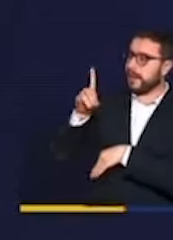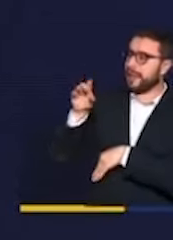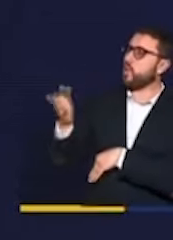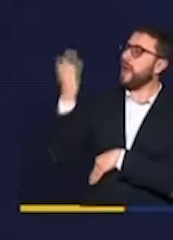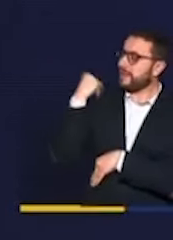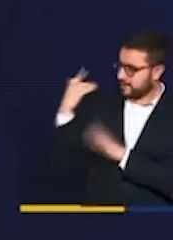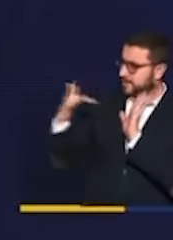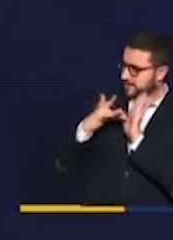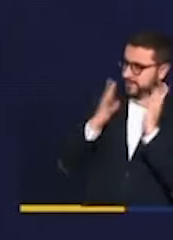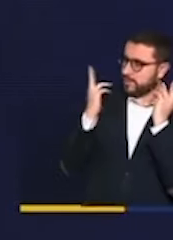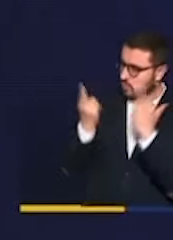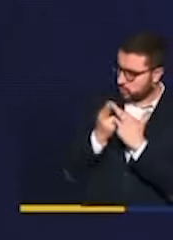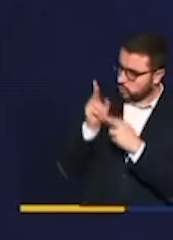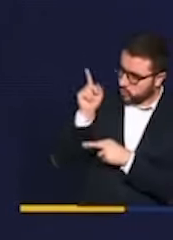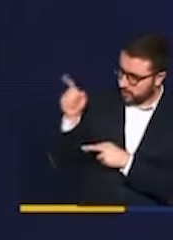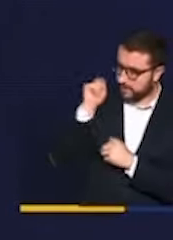reuniones.